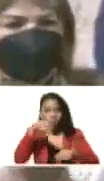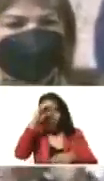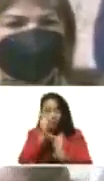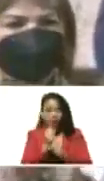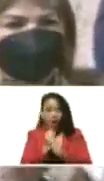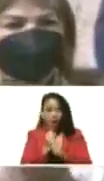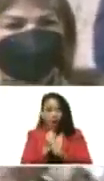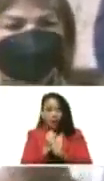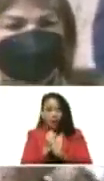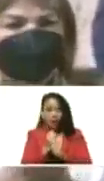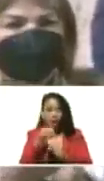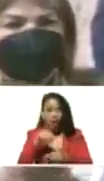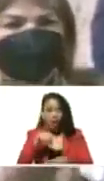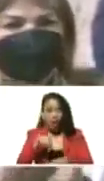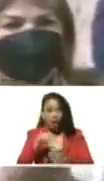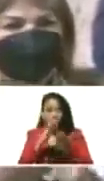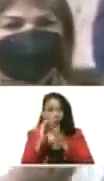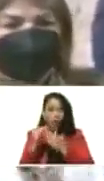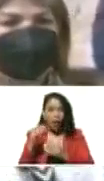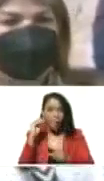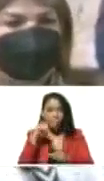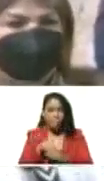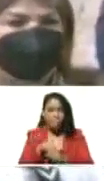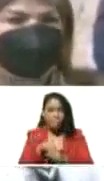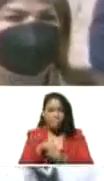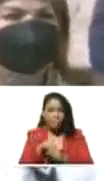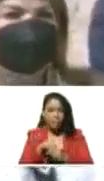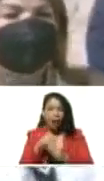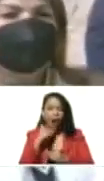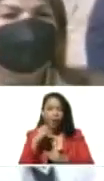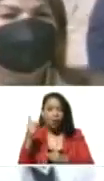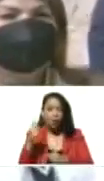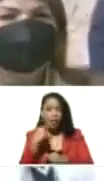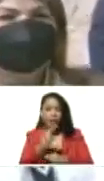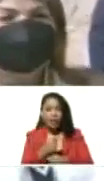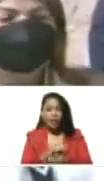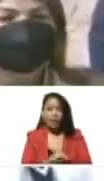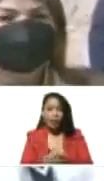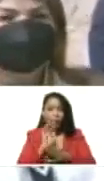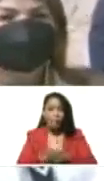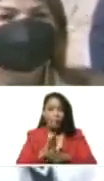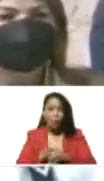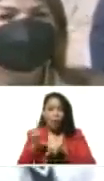el urbanismo, a meterle el detalle que usted tanto indica. Y por eso